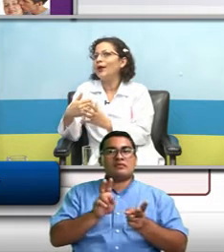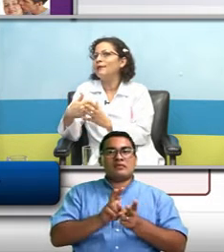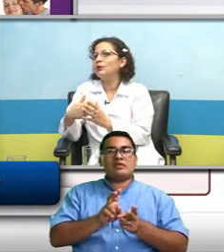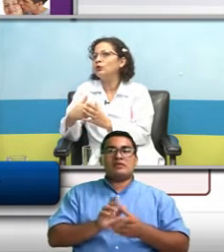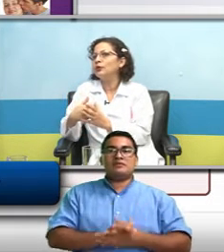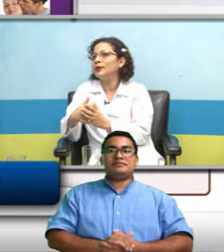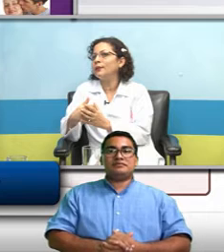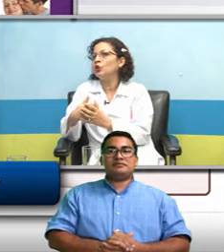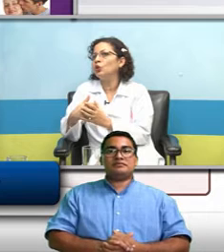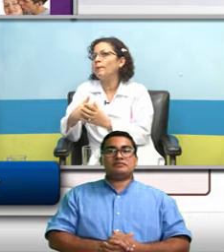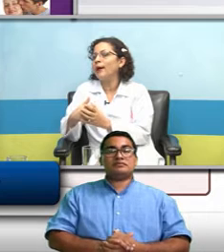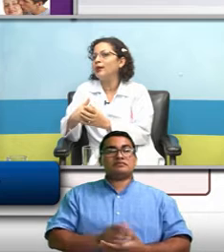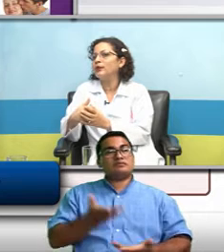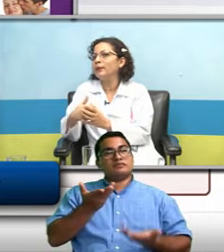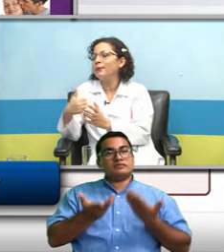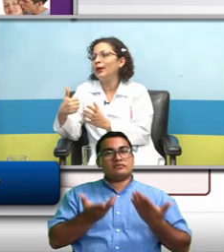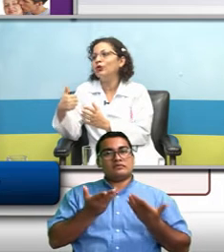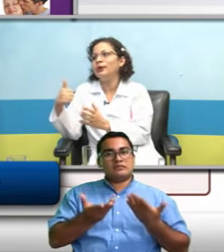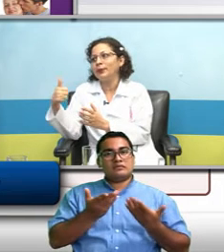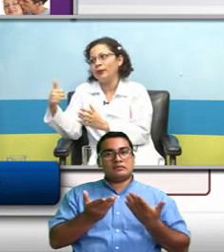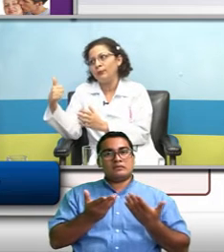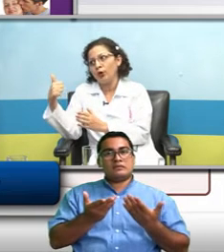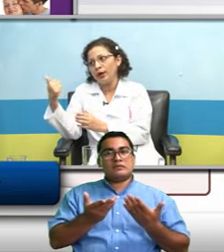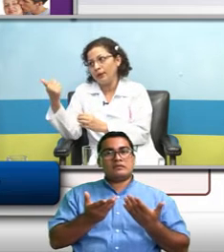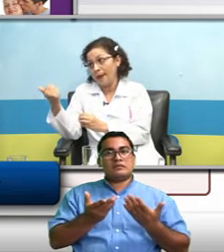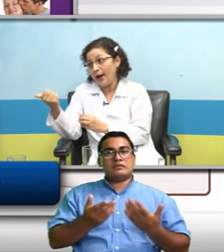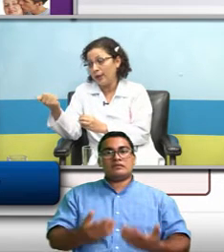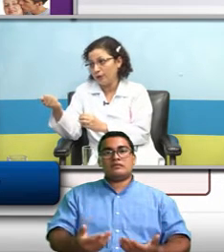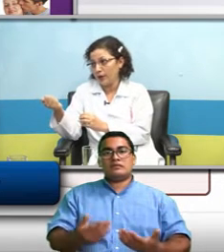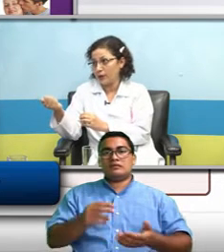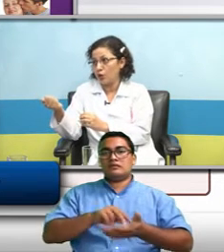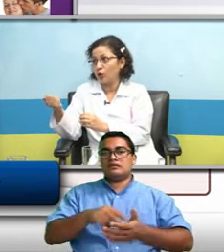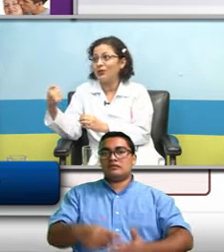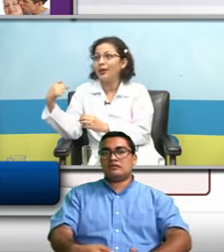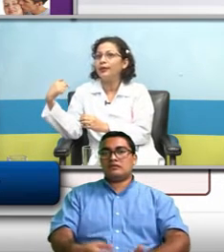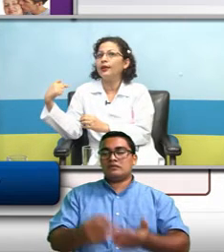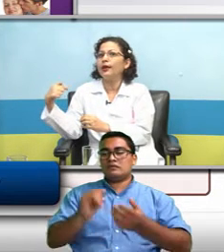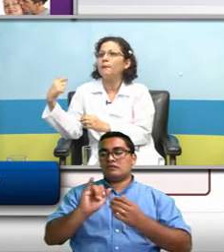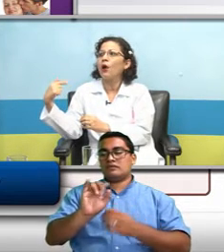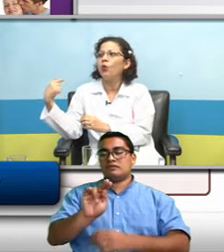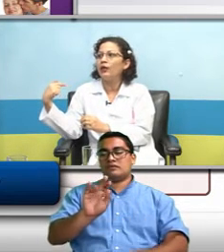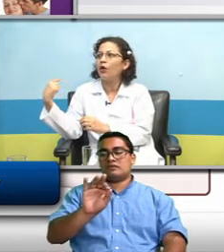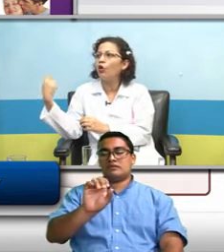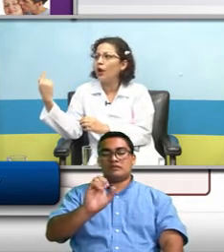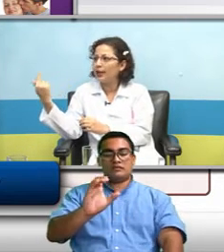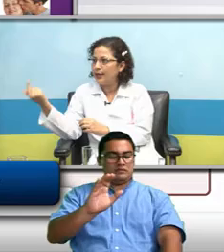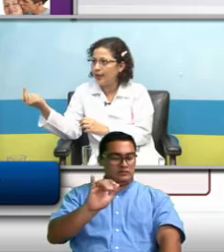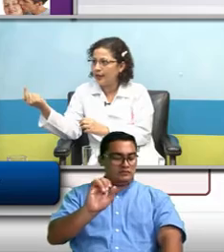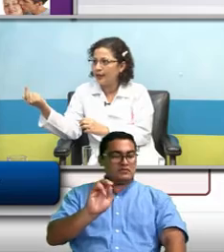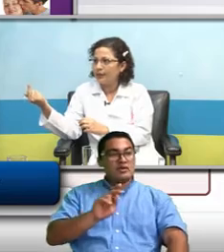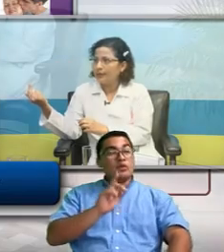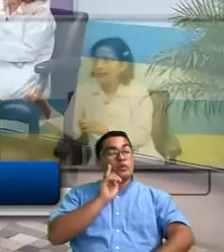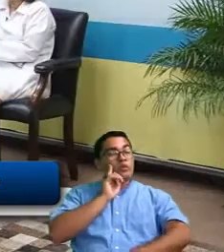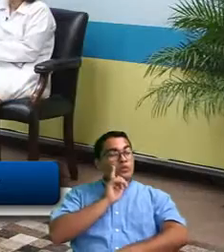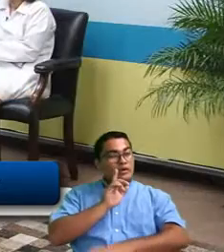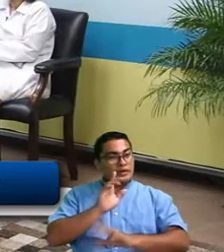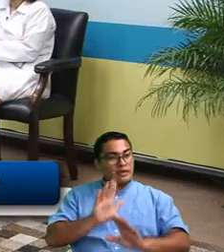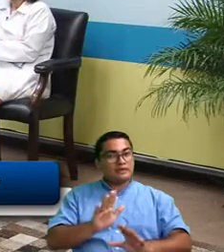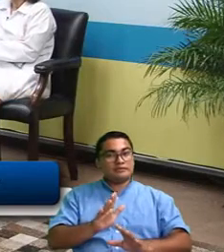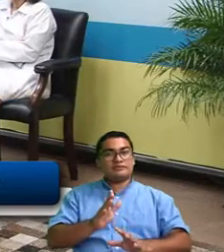cuenta que a veces los tratamientos primero te predisponen más a infección, entonces hay que tener más cuidado con la higiene,